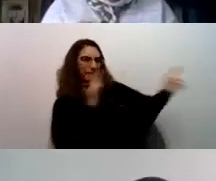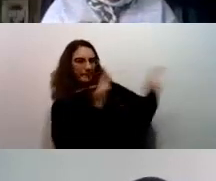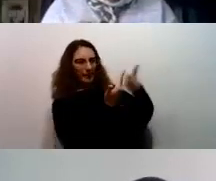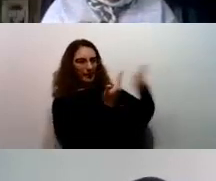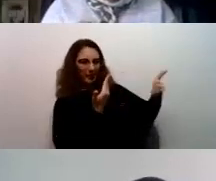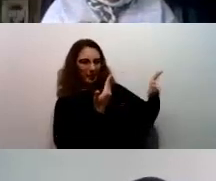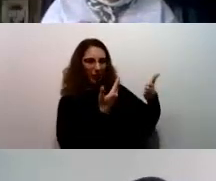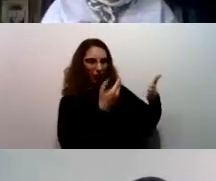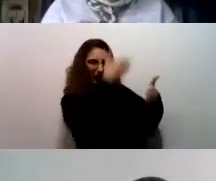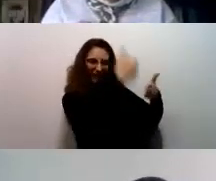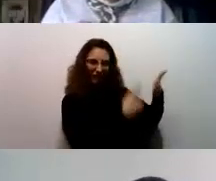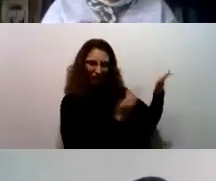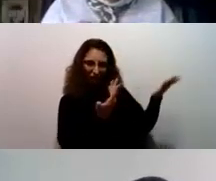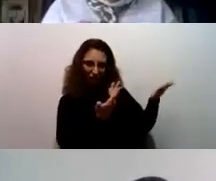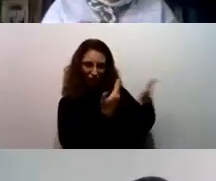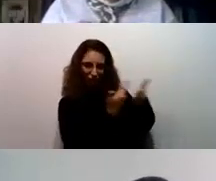contrastando no